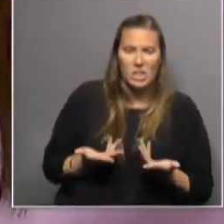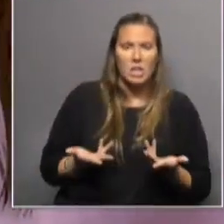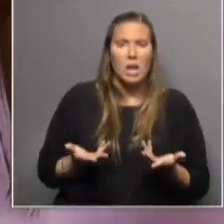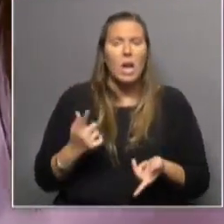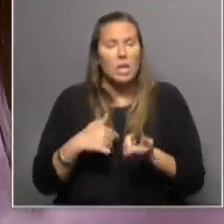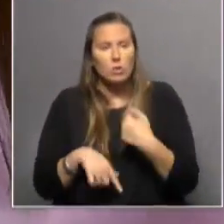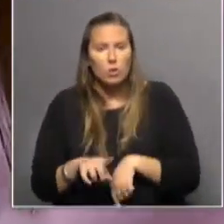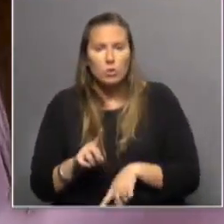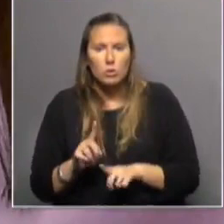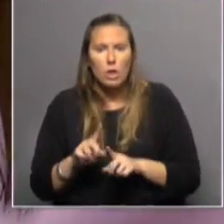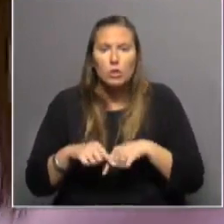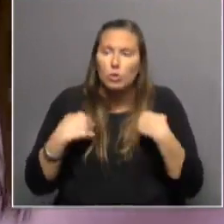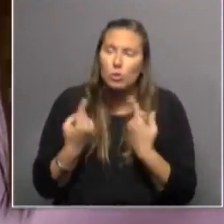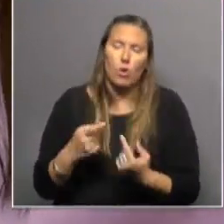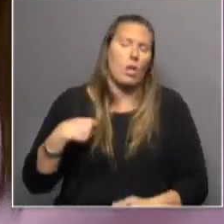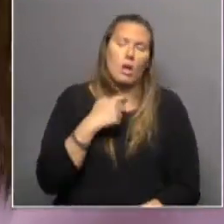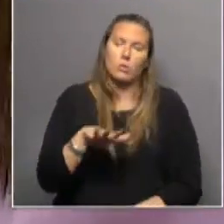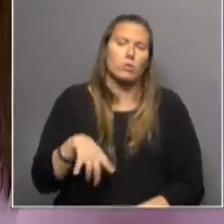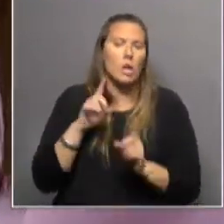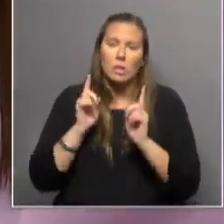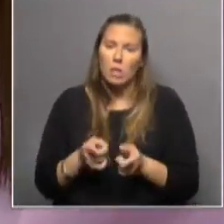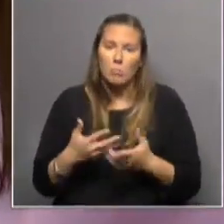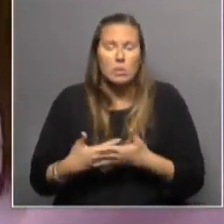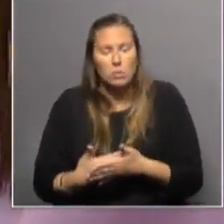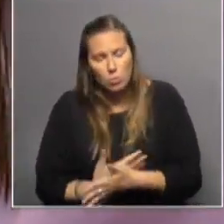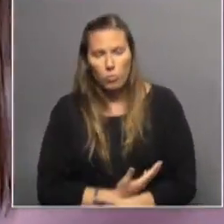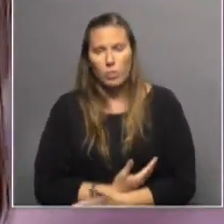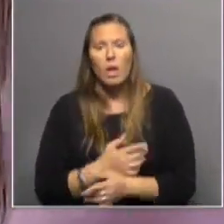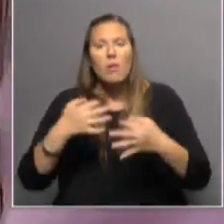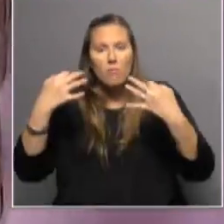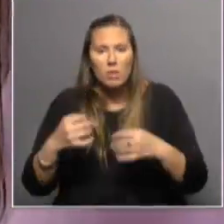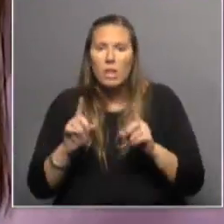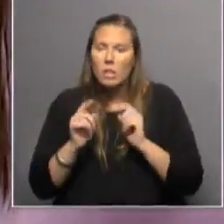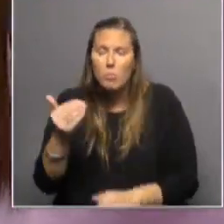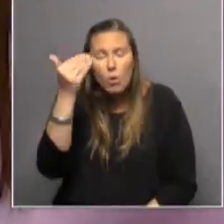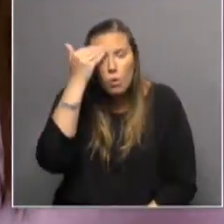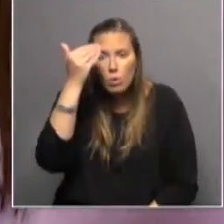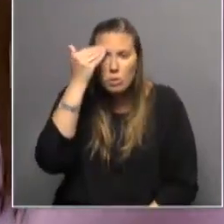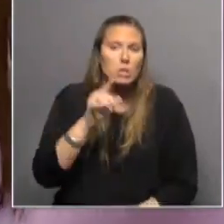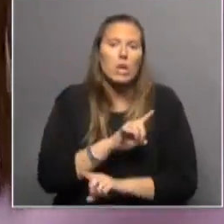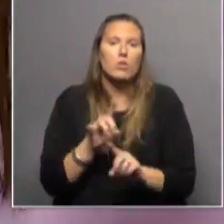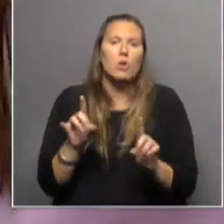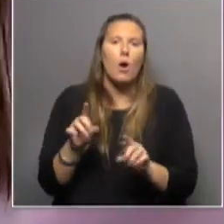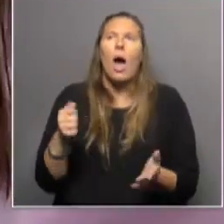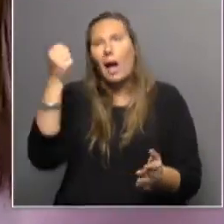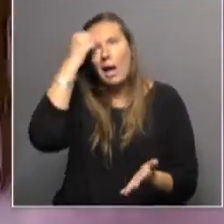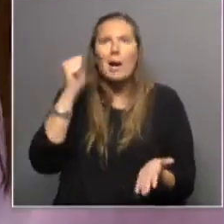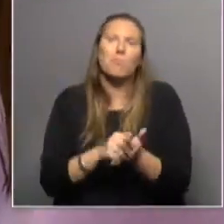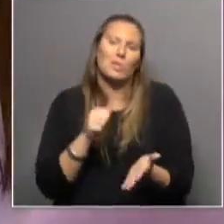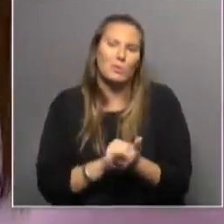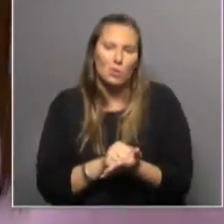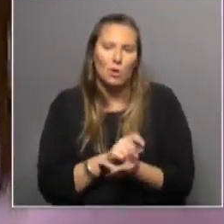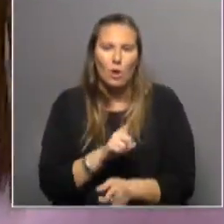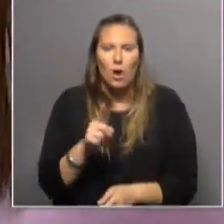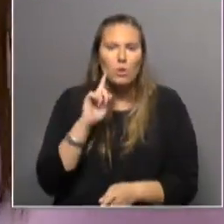Entonces, nos afecta a toda la sociedad. Realmente, tenemos que tomar conciencia que no es un capricho, no